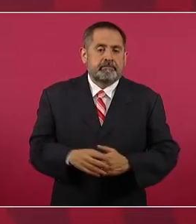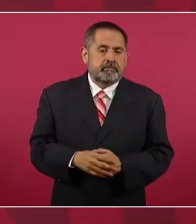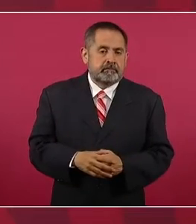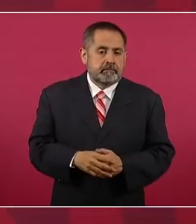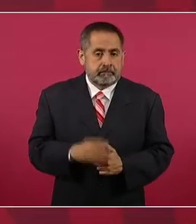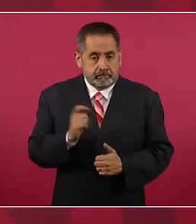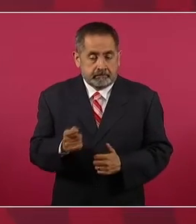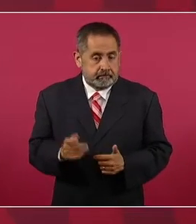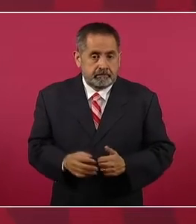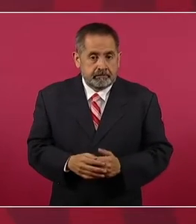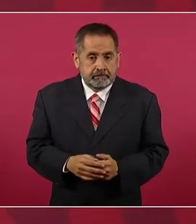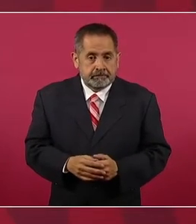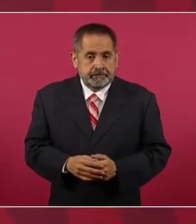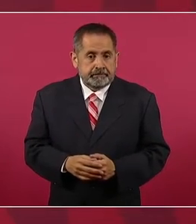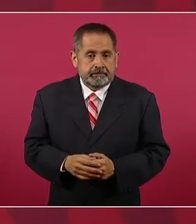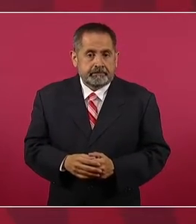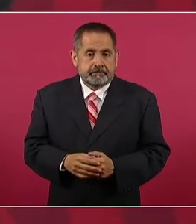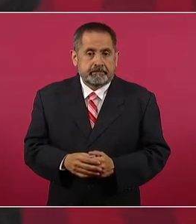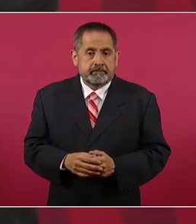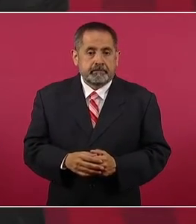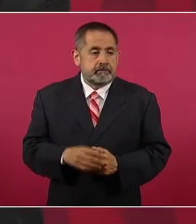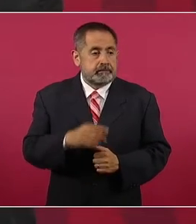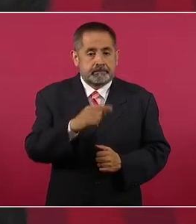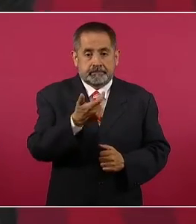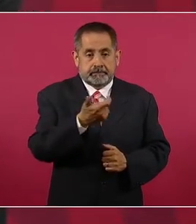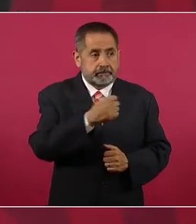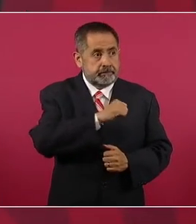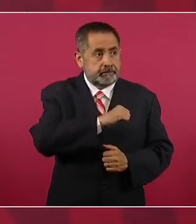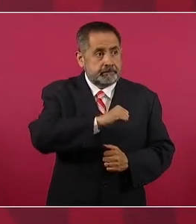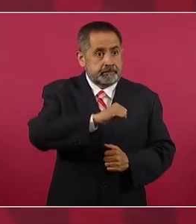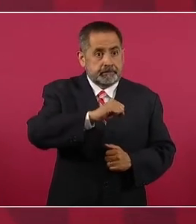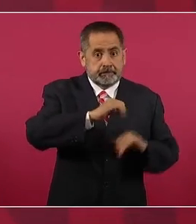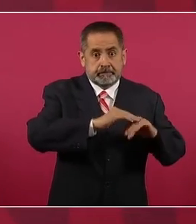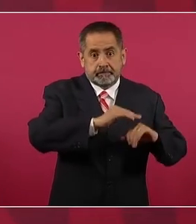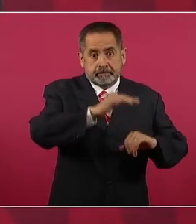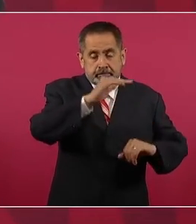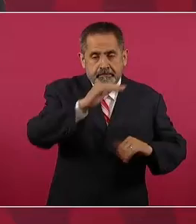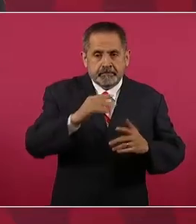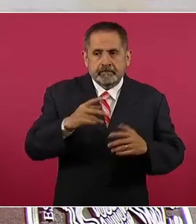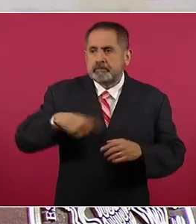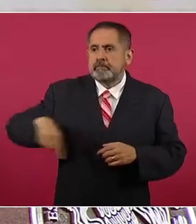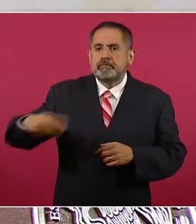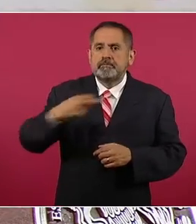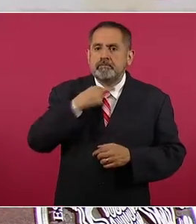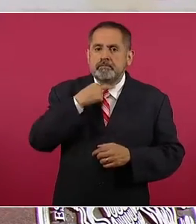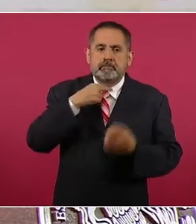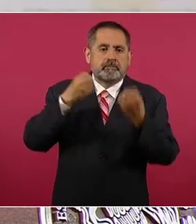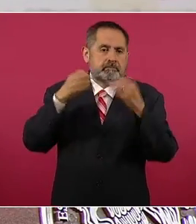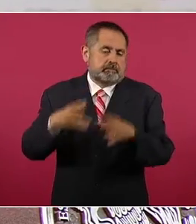porque la inflación afecta mucho